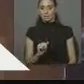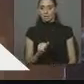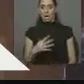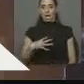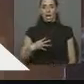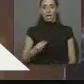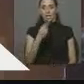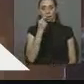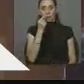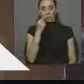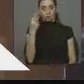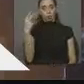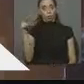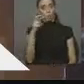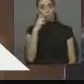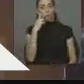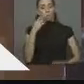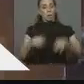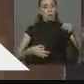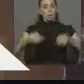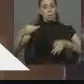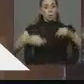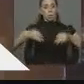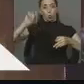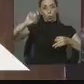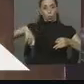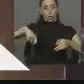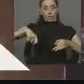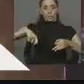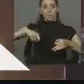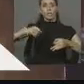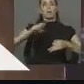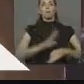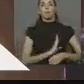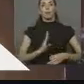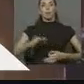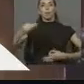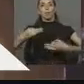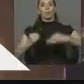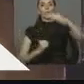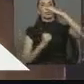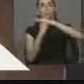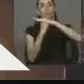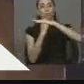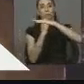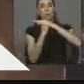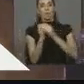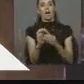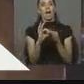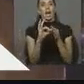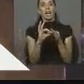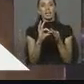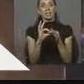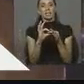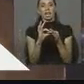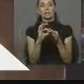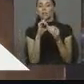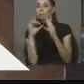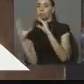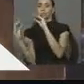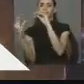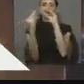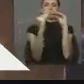hijo de un juez que había sido de la Corte Suprema, gracias a esos buenos